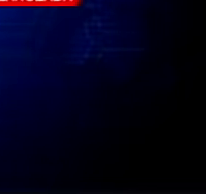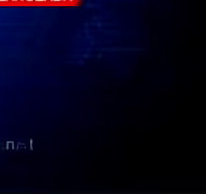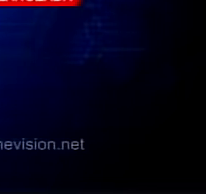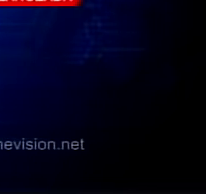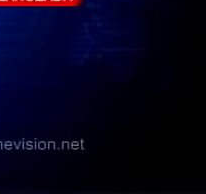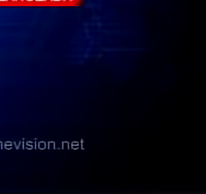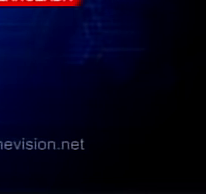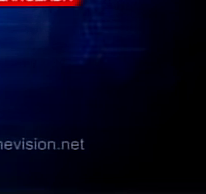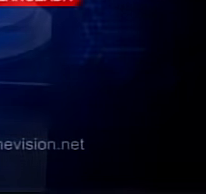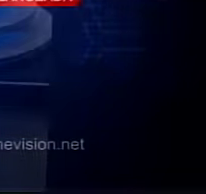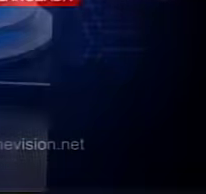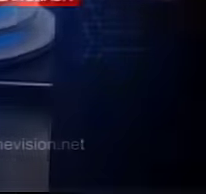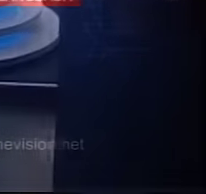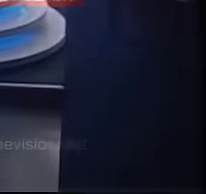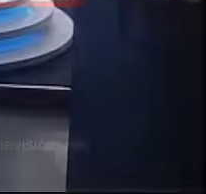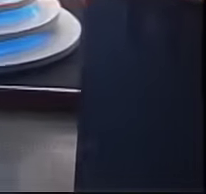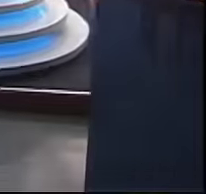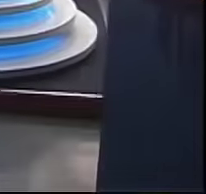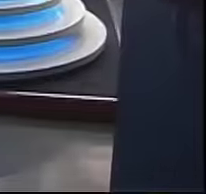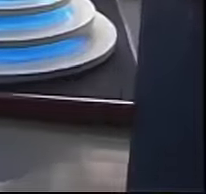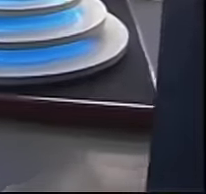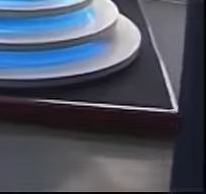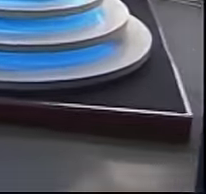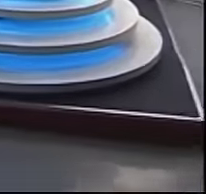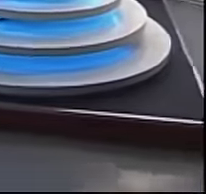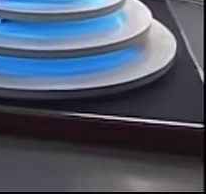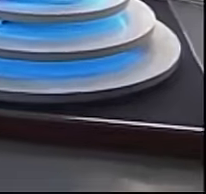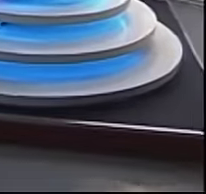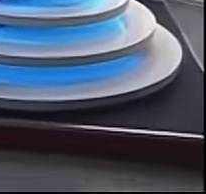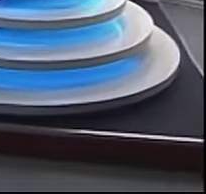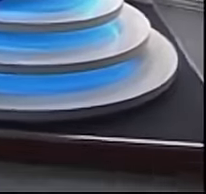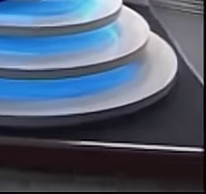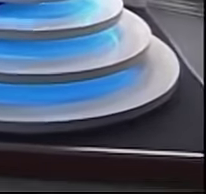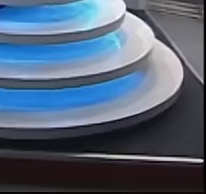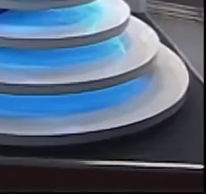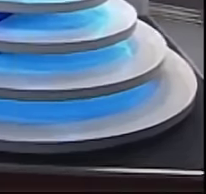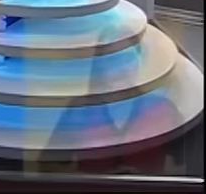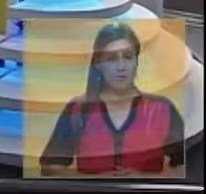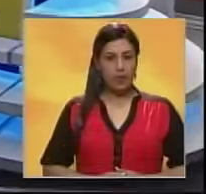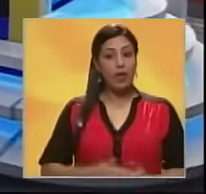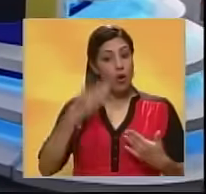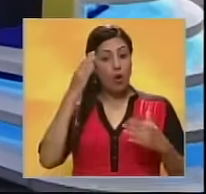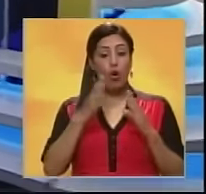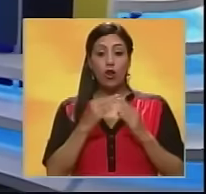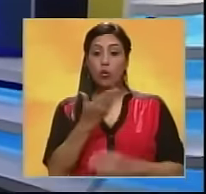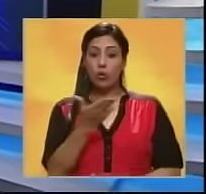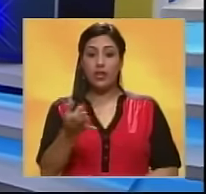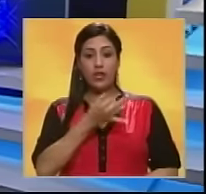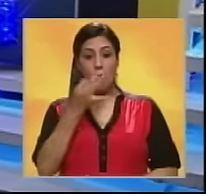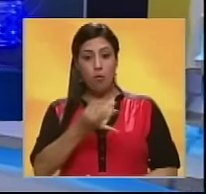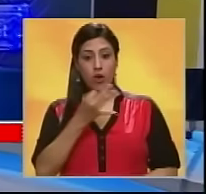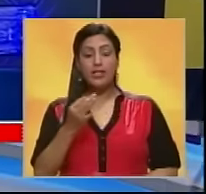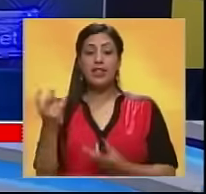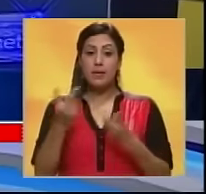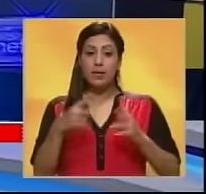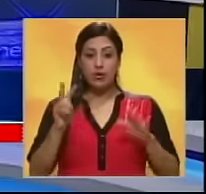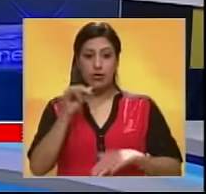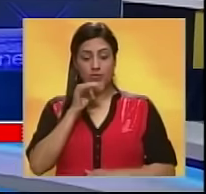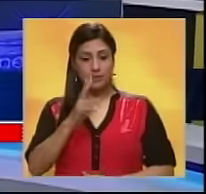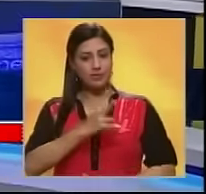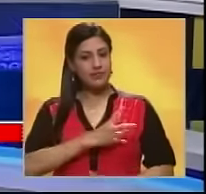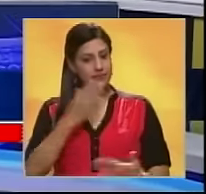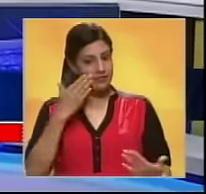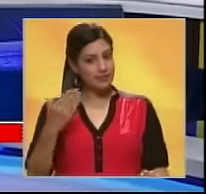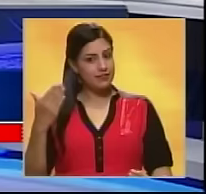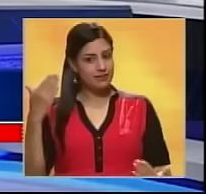Noticiero Venevisión. Información justa y balanceada. ¿Qué tal, amigos? Tengan todos muy buenas tardes y sean bienvenidos